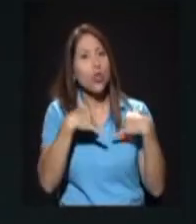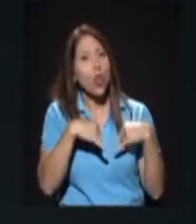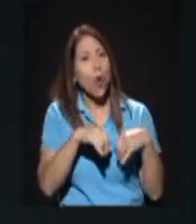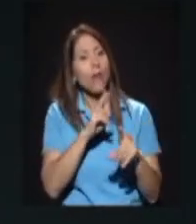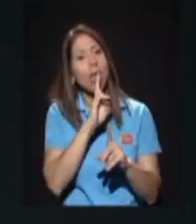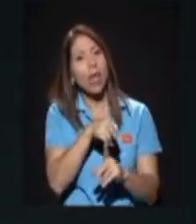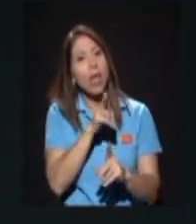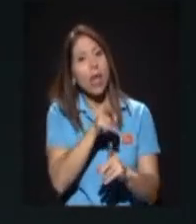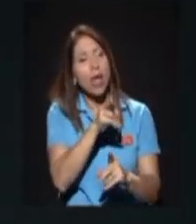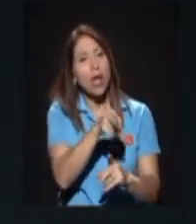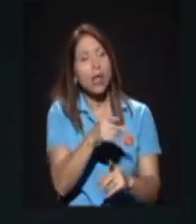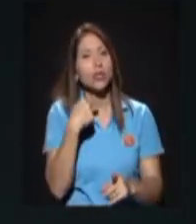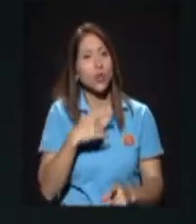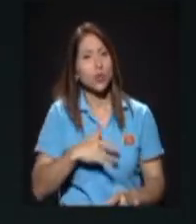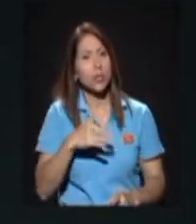creo que esa es